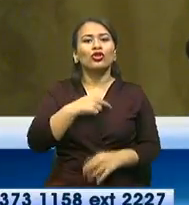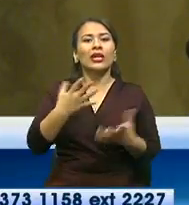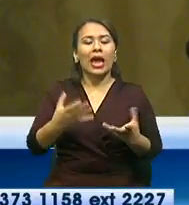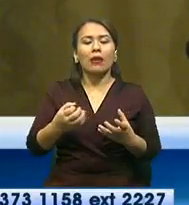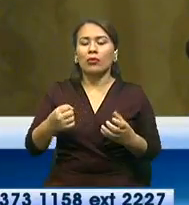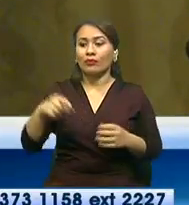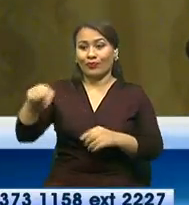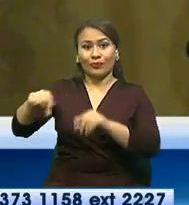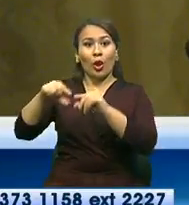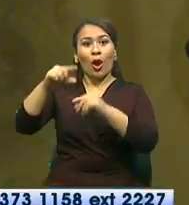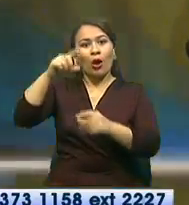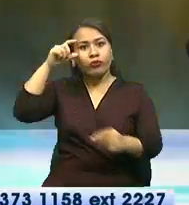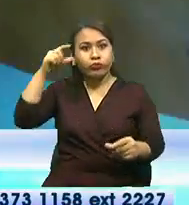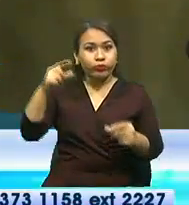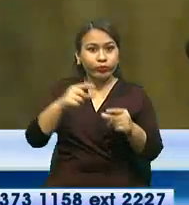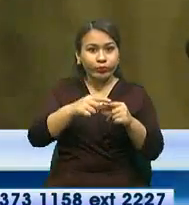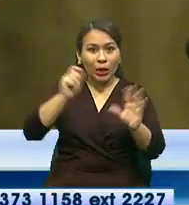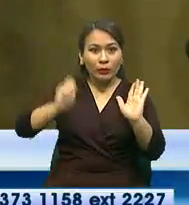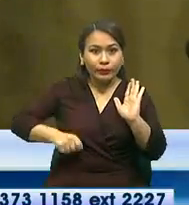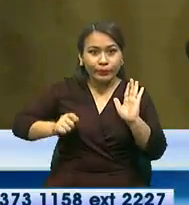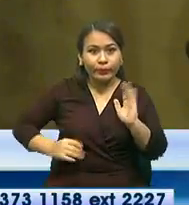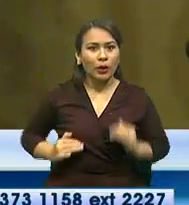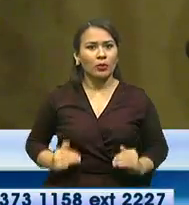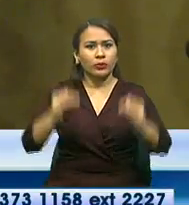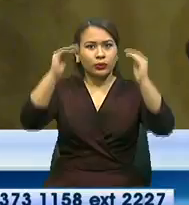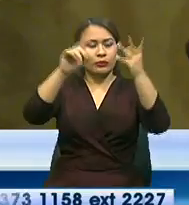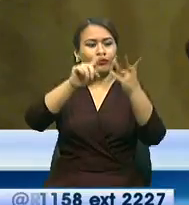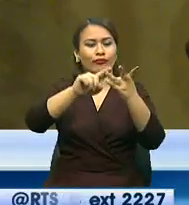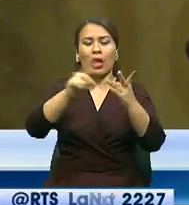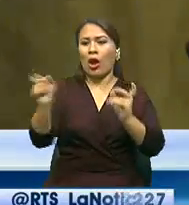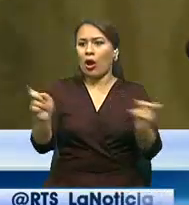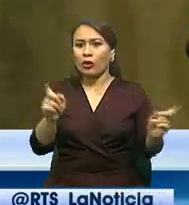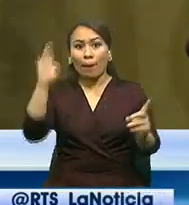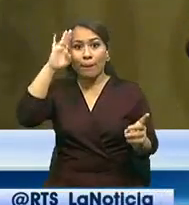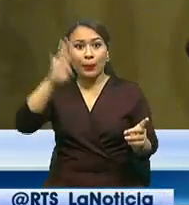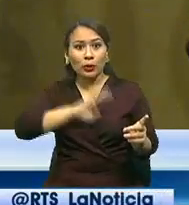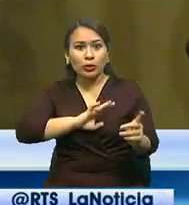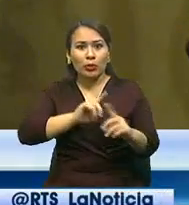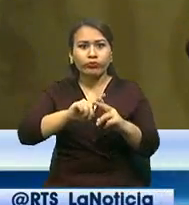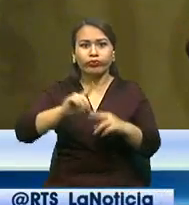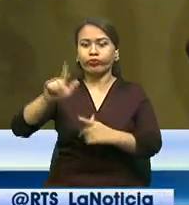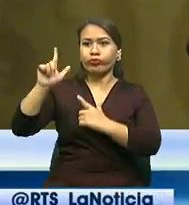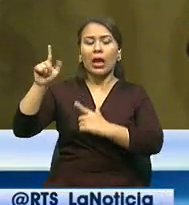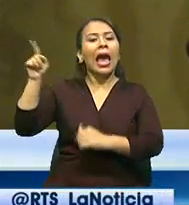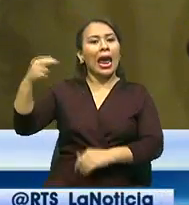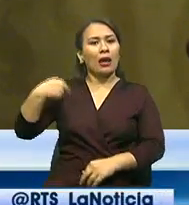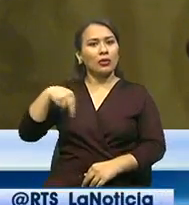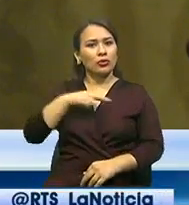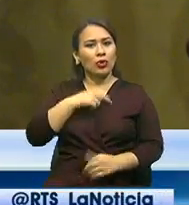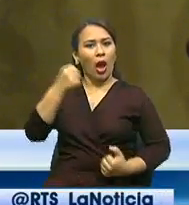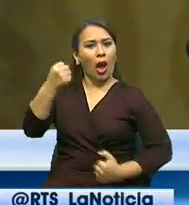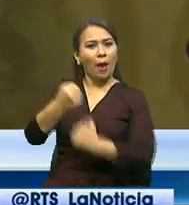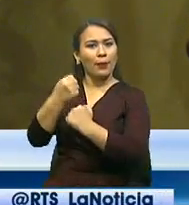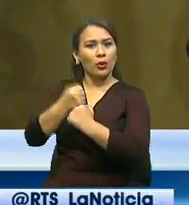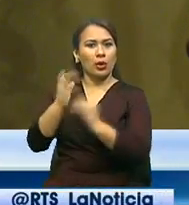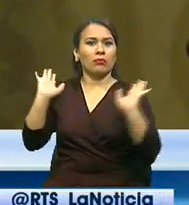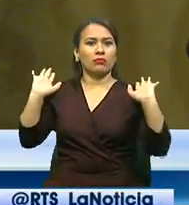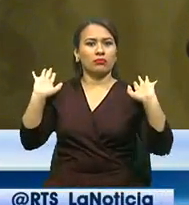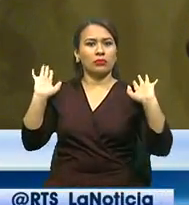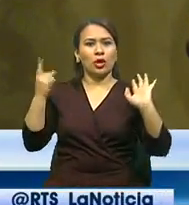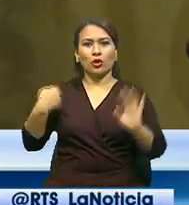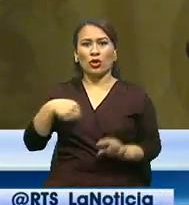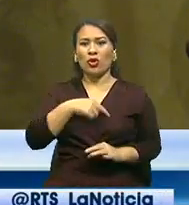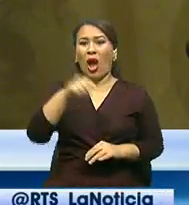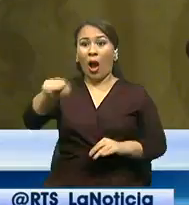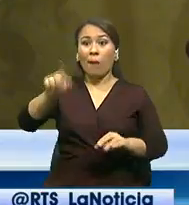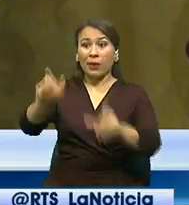función judicial, las autoridades de control y la fuerza pública tienen nuestro completo respaldo. No vamos a permitir que algún acto